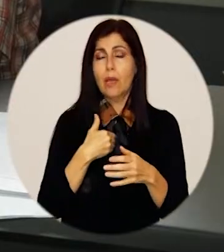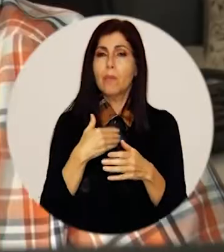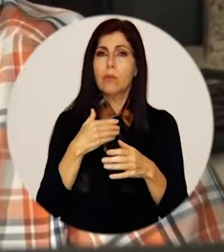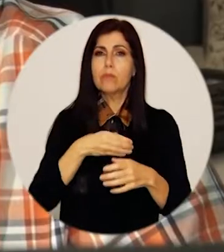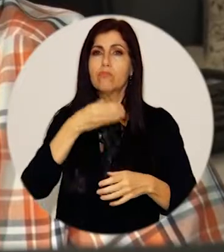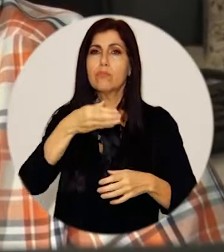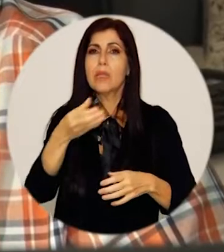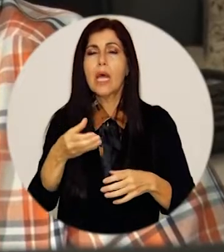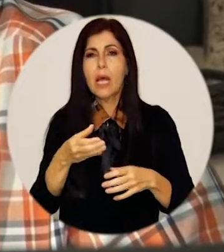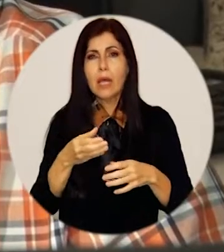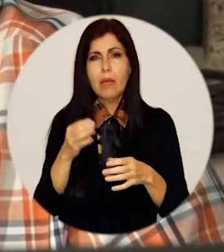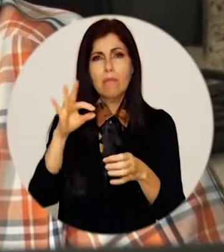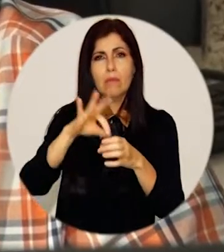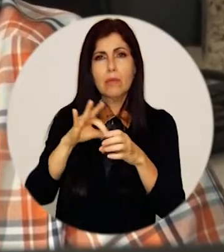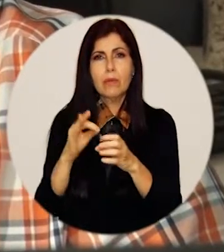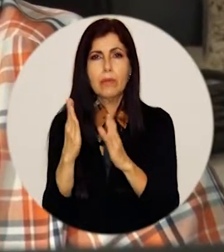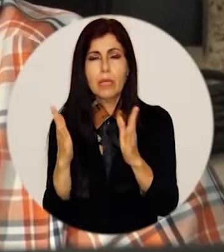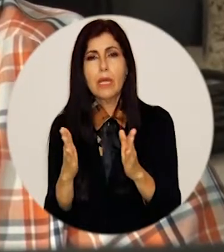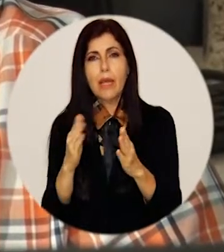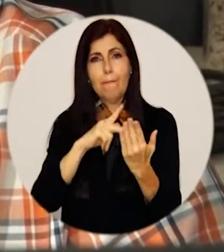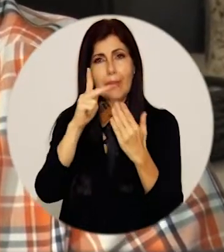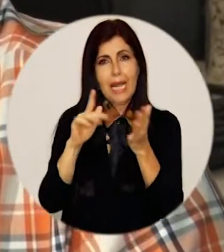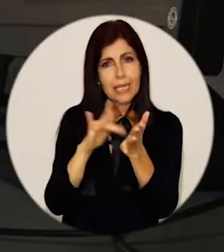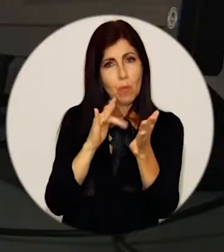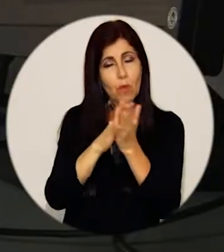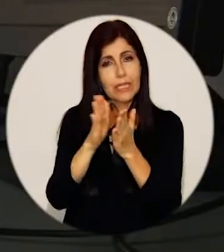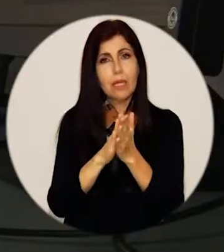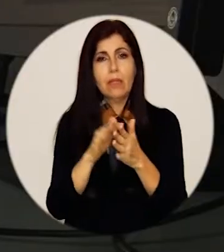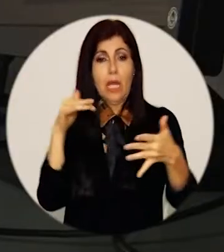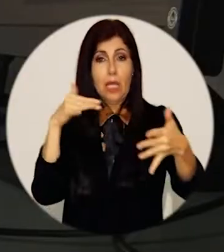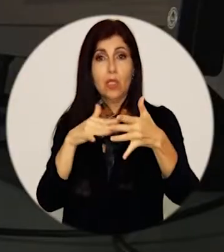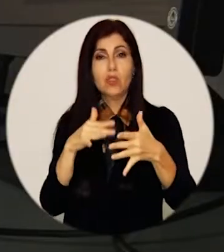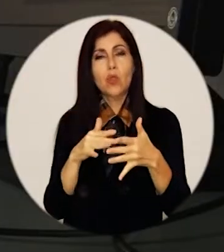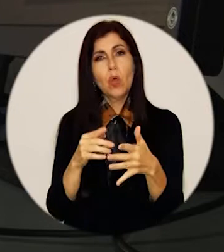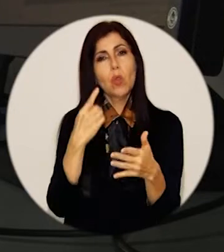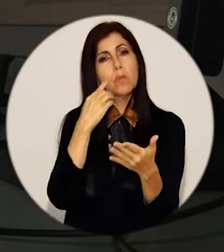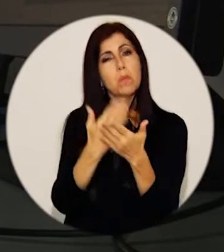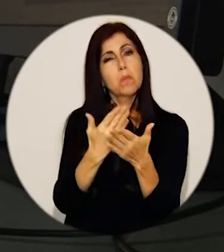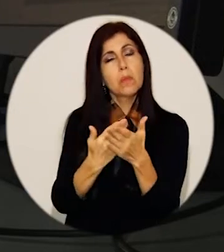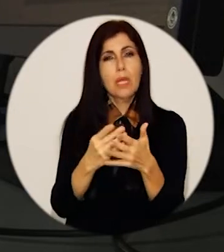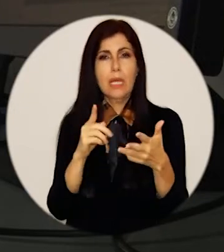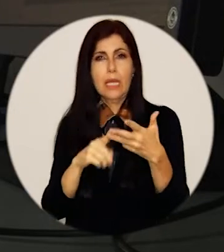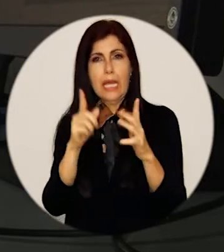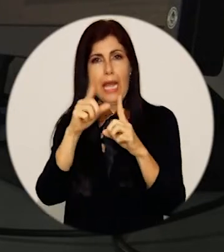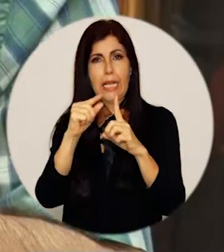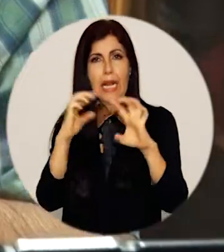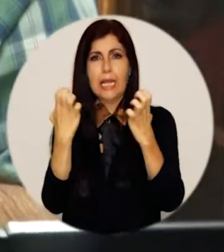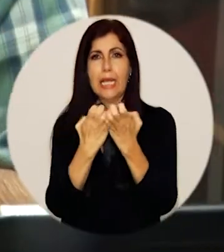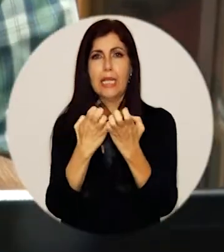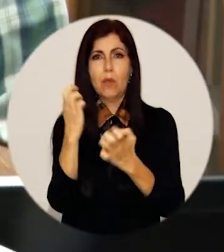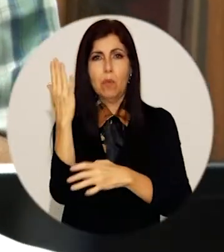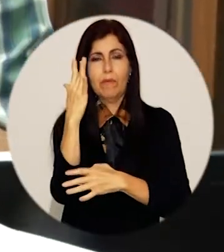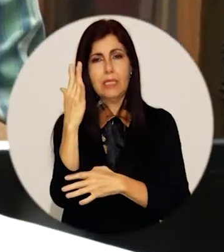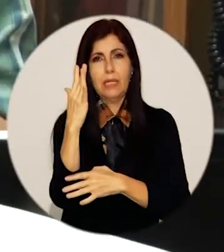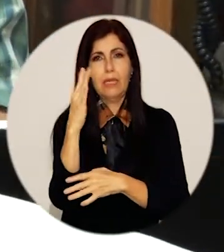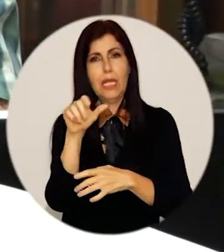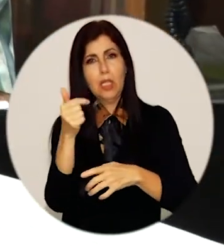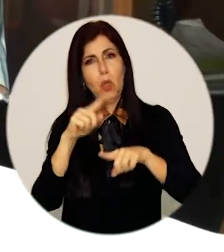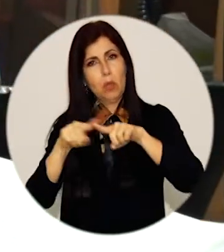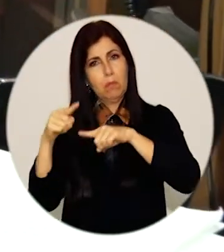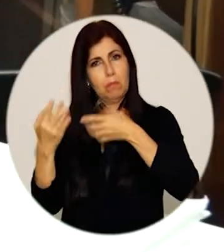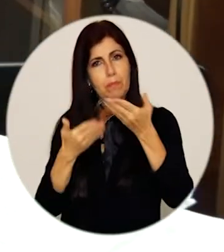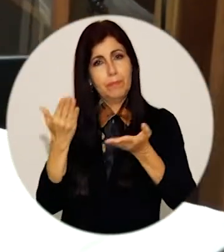cooperación. Contamos también con asesorías para viveros, planes de aprovechamiento, estudios de factibilidad y alquiler de